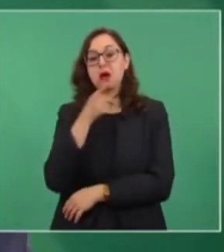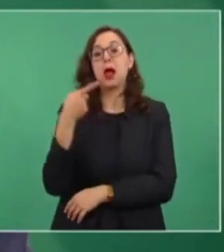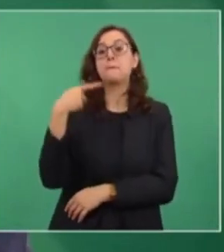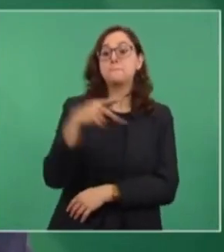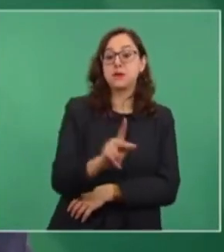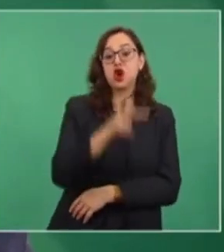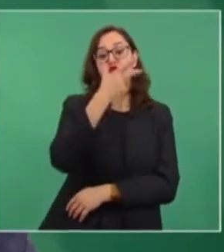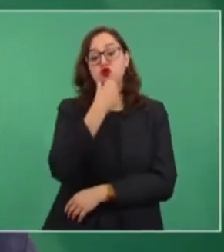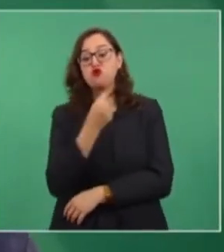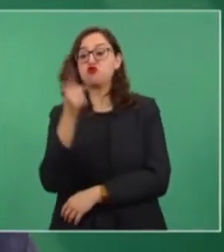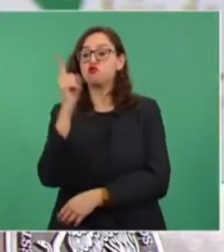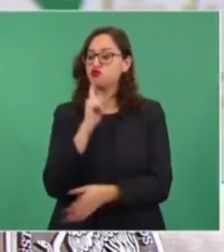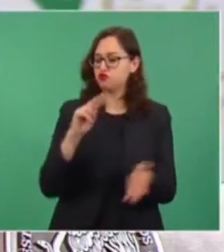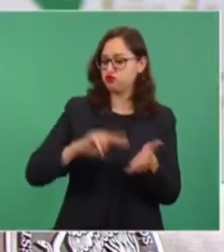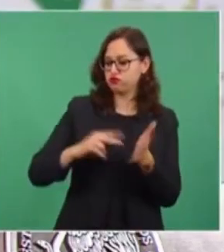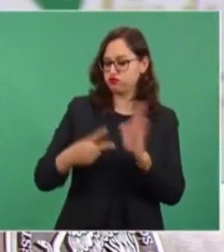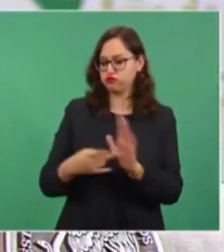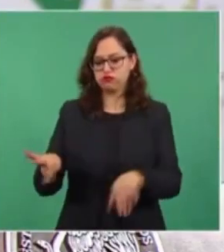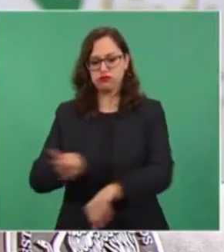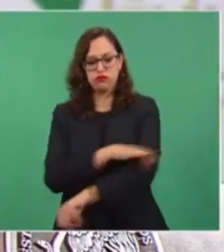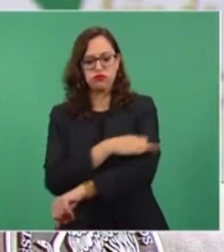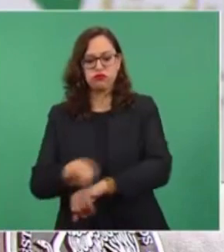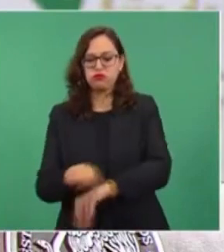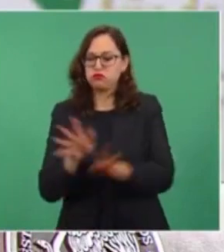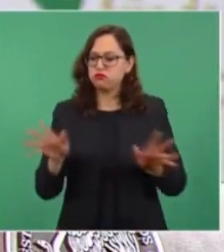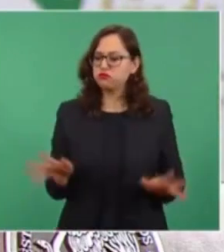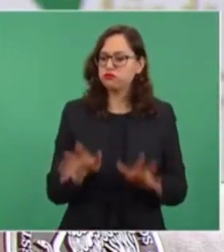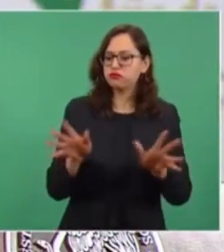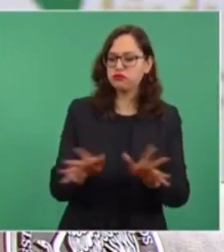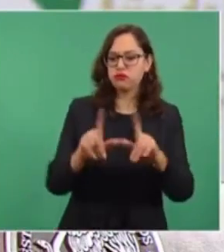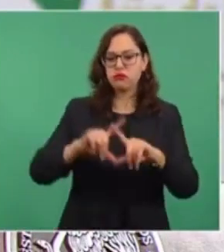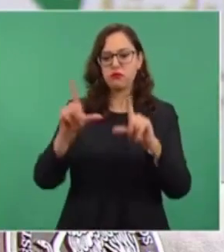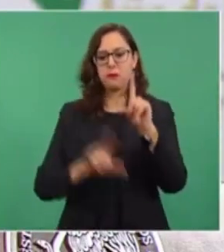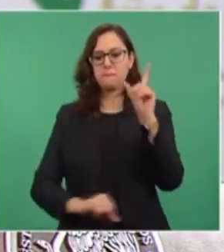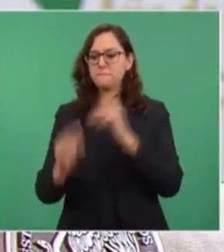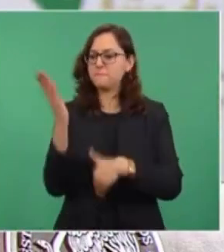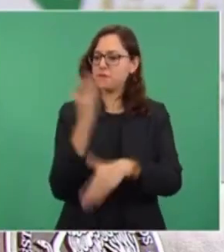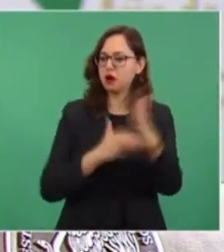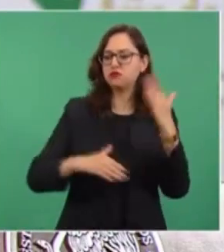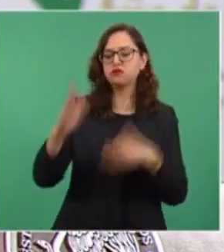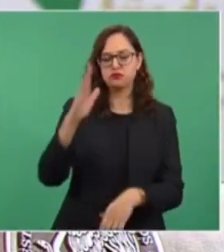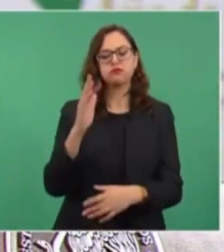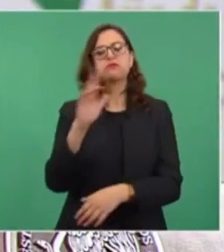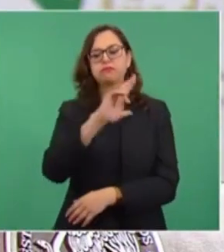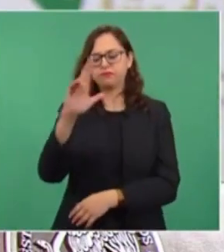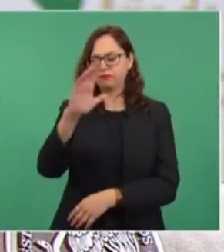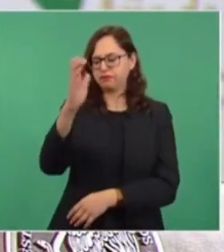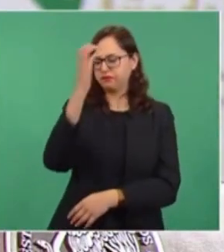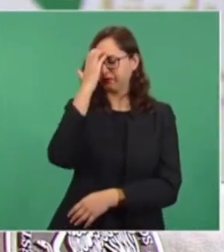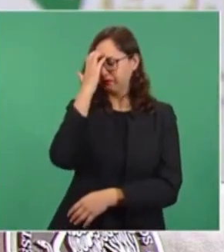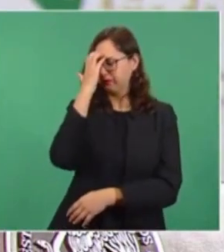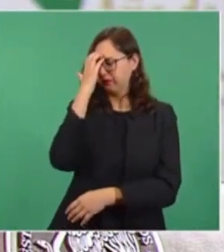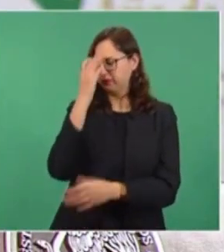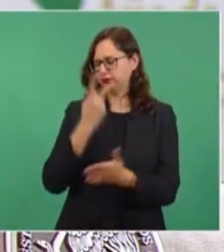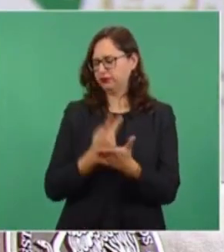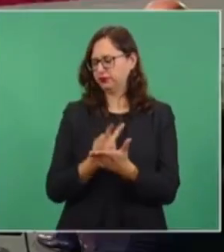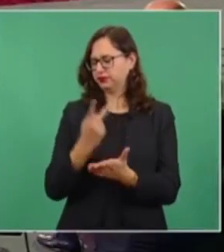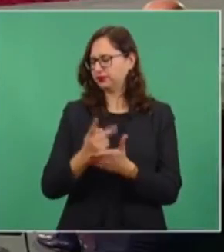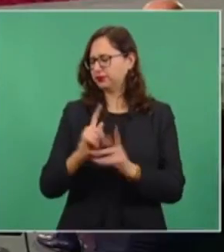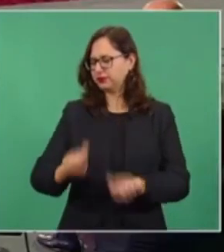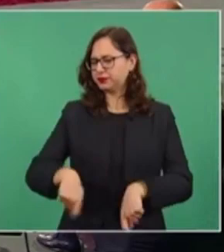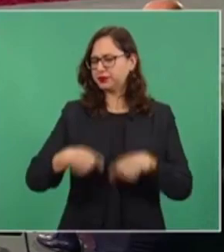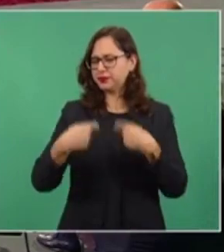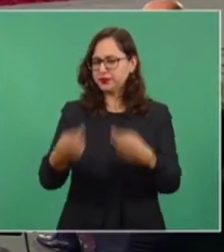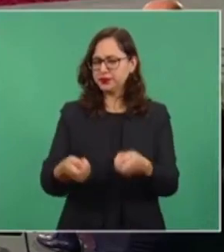ingenieros y arquitectos que han forjado y ayudado a construir nuestro país. Cualquier ser humano